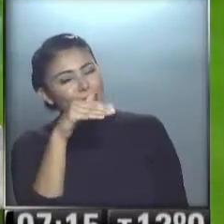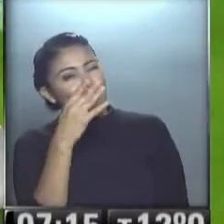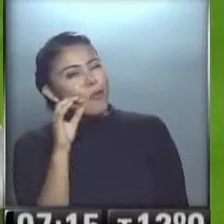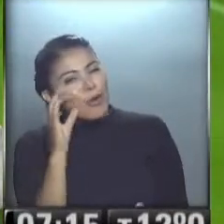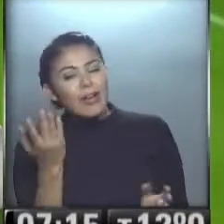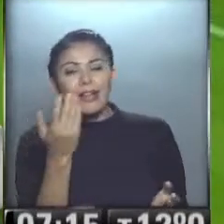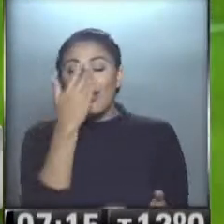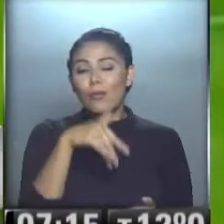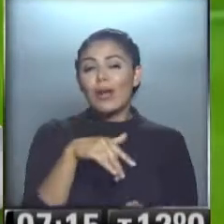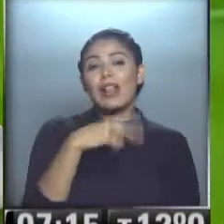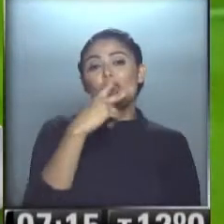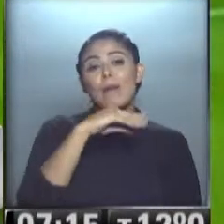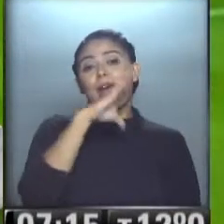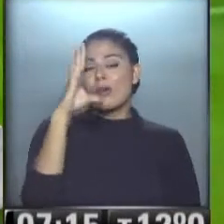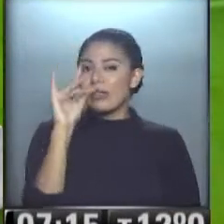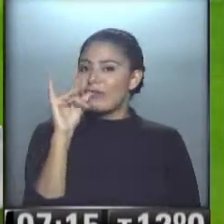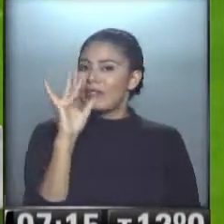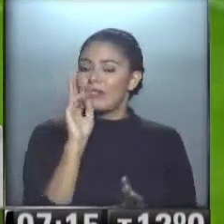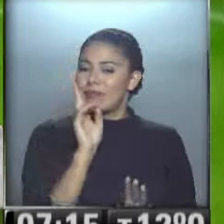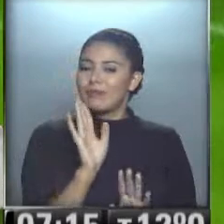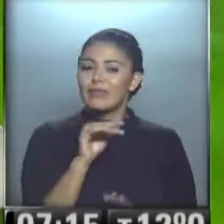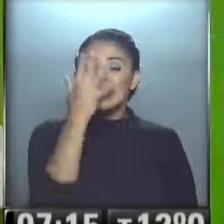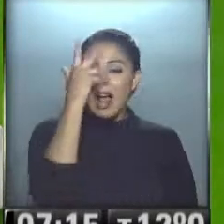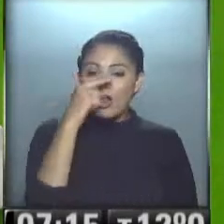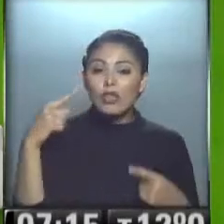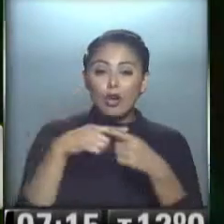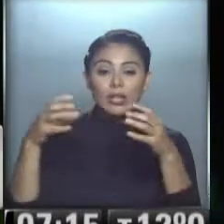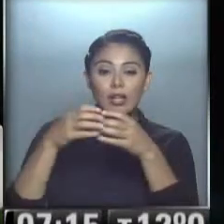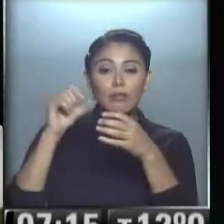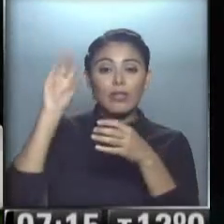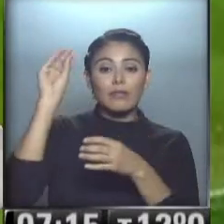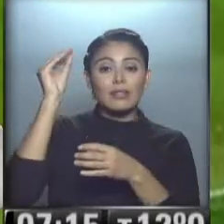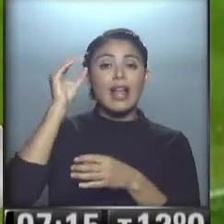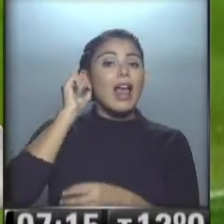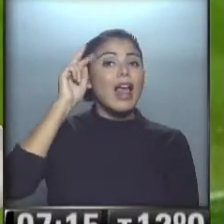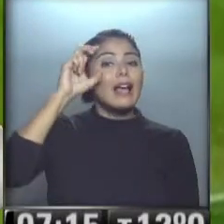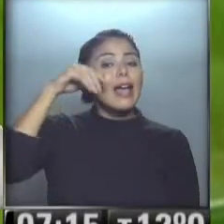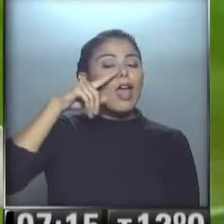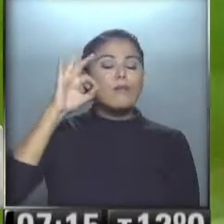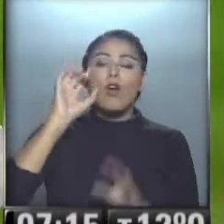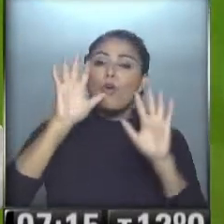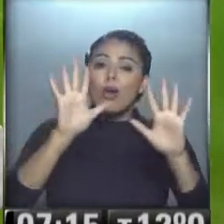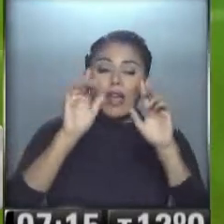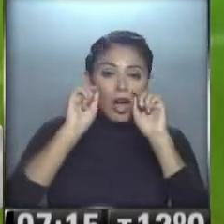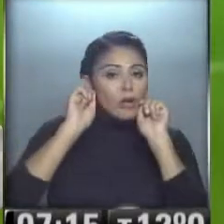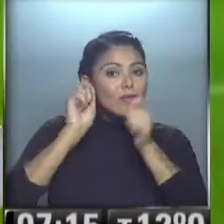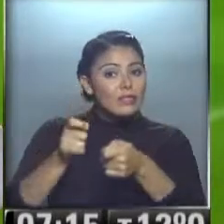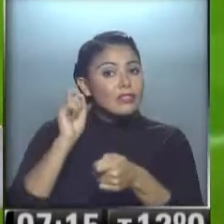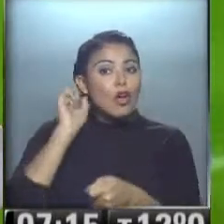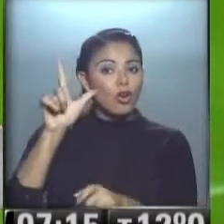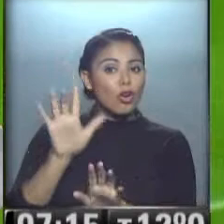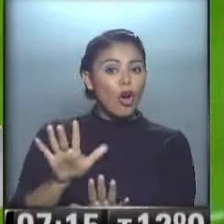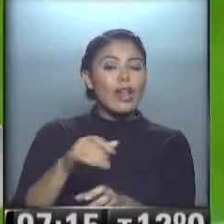las 2 de la mañana, no es nada sencillo. San Lorenzo Gremio es el partido. Cuidado con los goles de visitante, ¿eh? Recuerden que hasta la